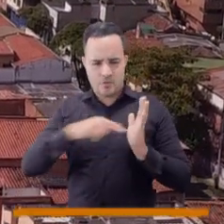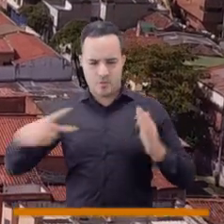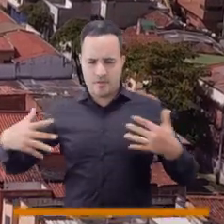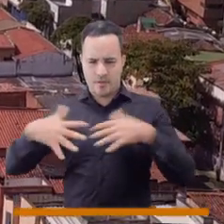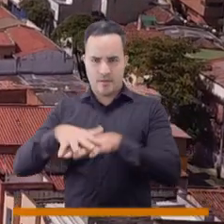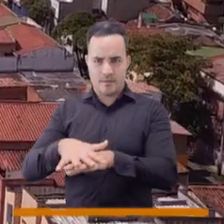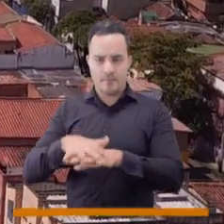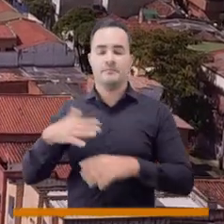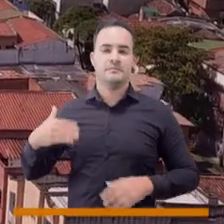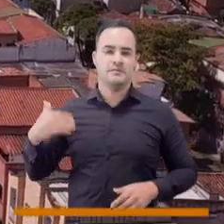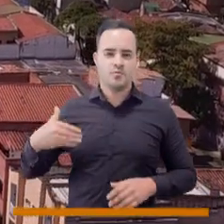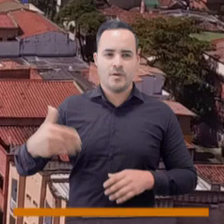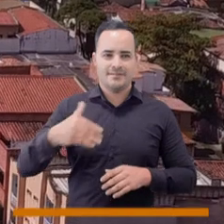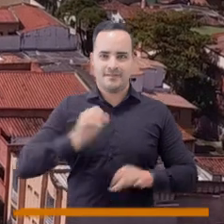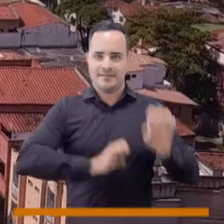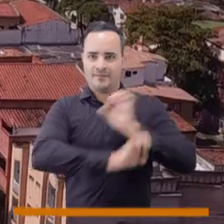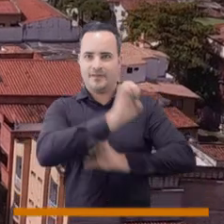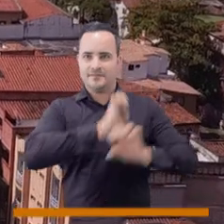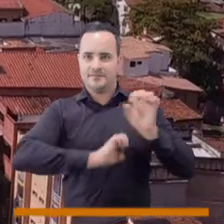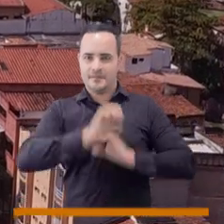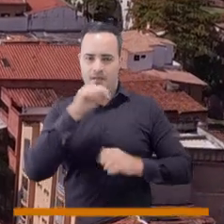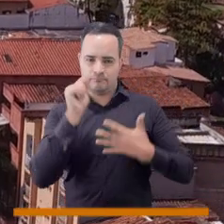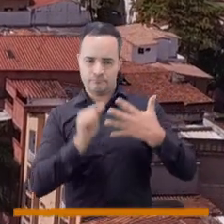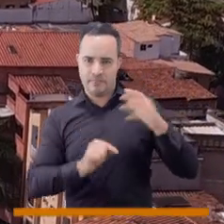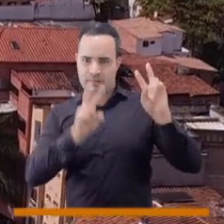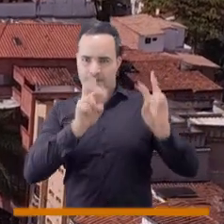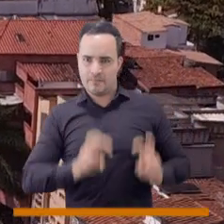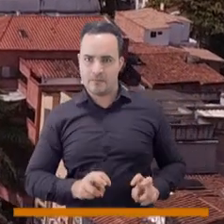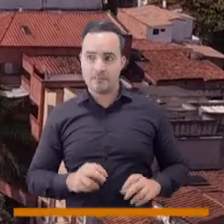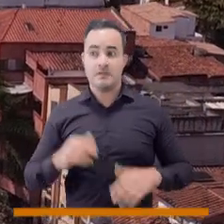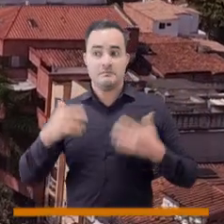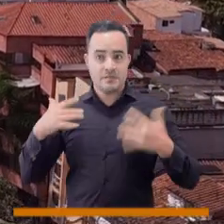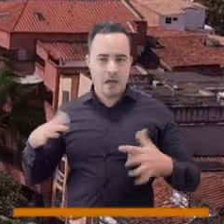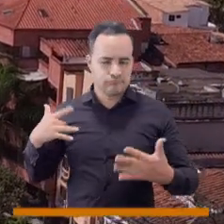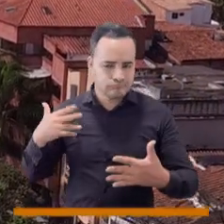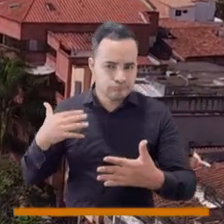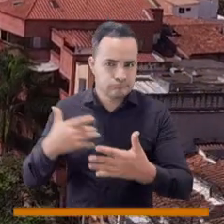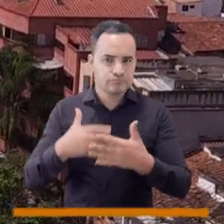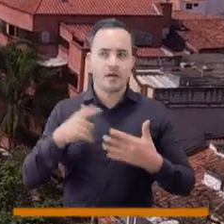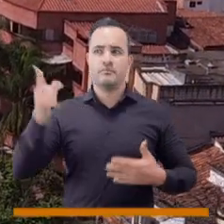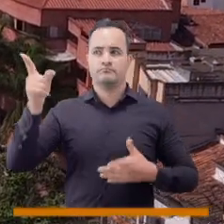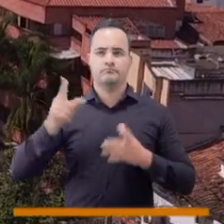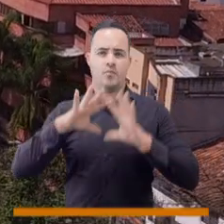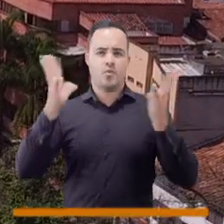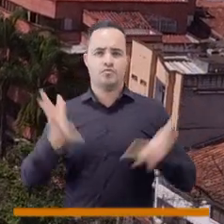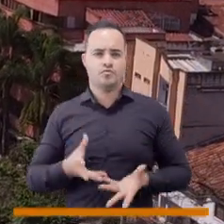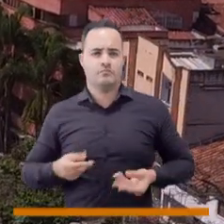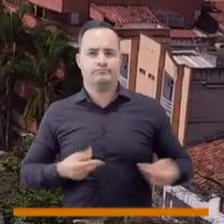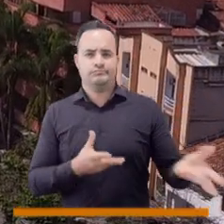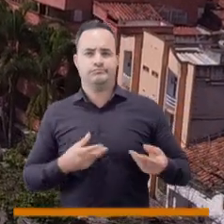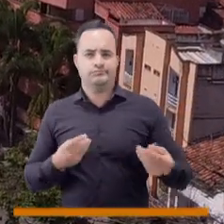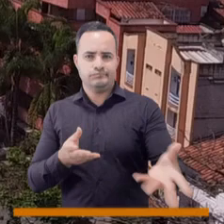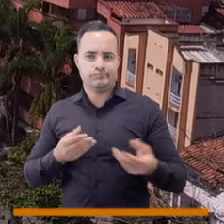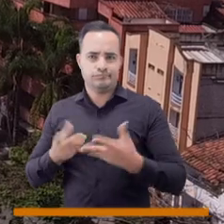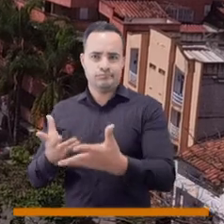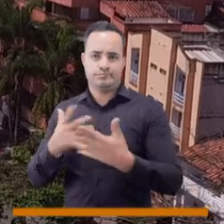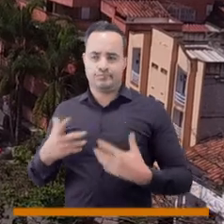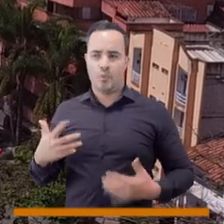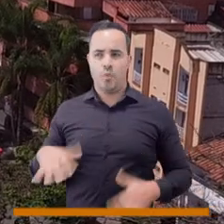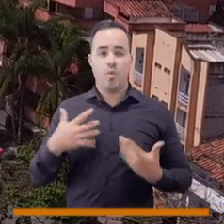con un tema de defensa, se ha convertido en el proveedor en el mundo de insumos y